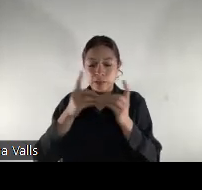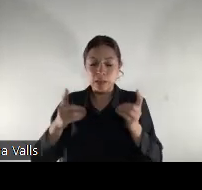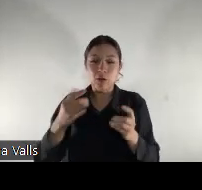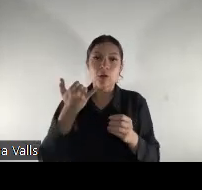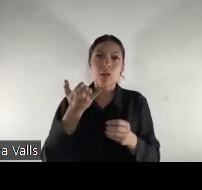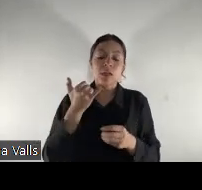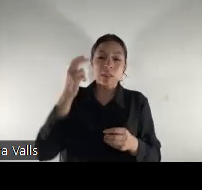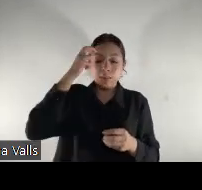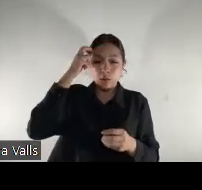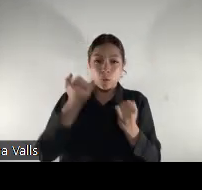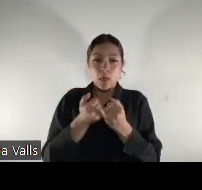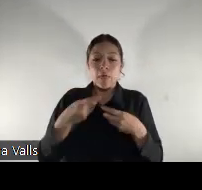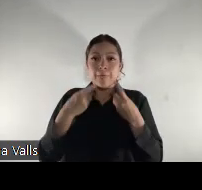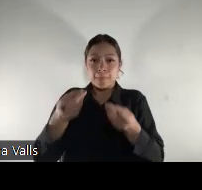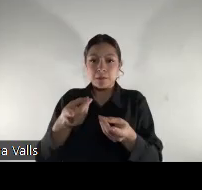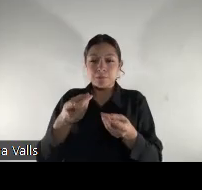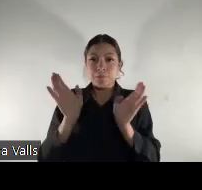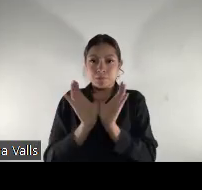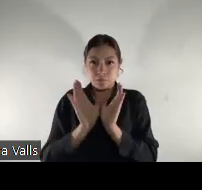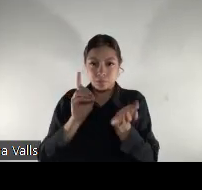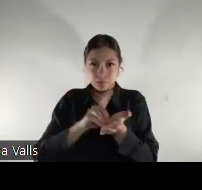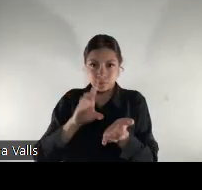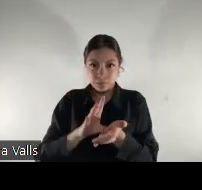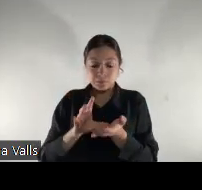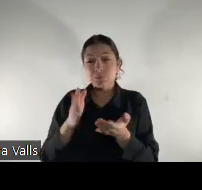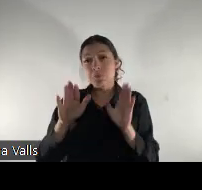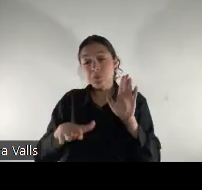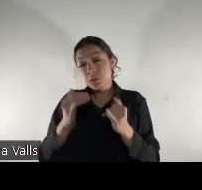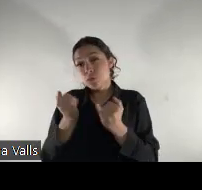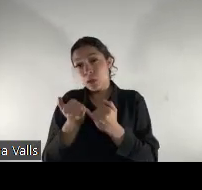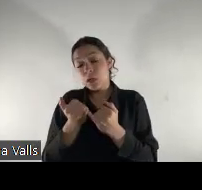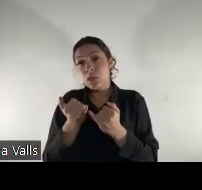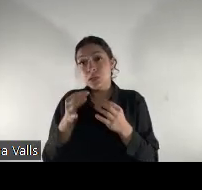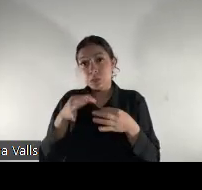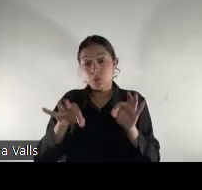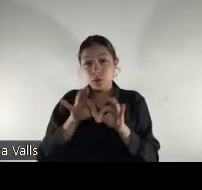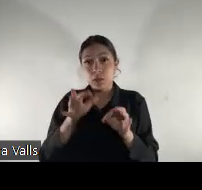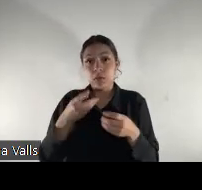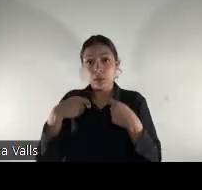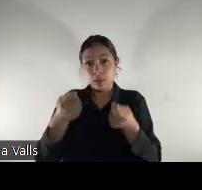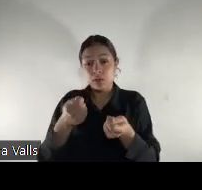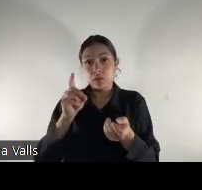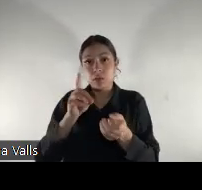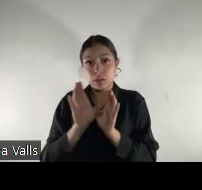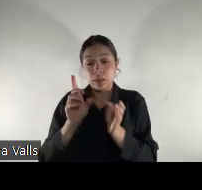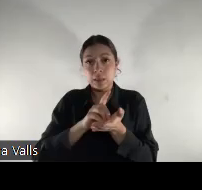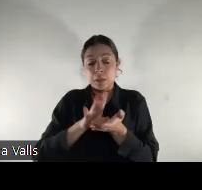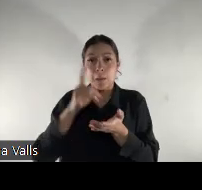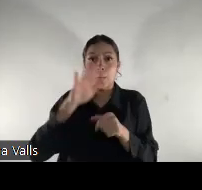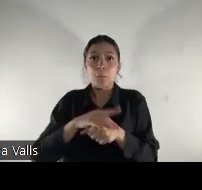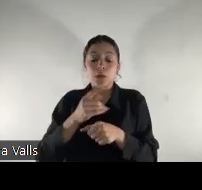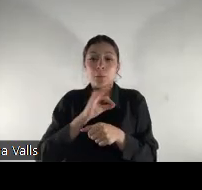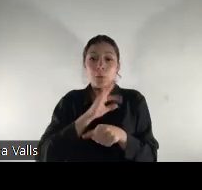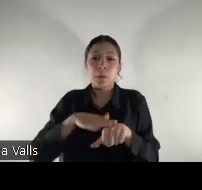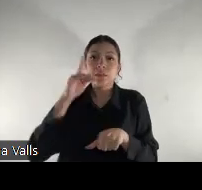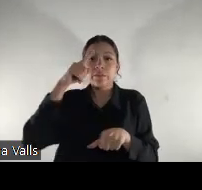de certificados de discapacidad. De pronto también es muy importante tener certificado de discapacidad porque pueden disponer de